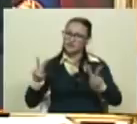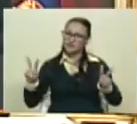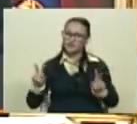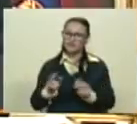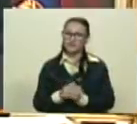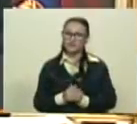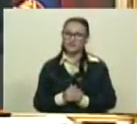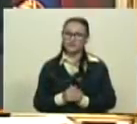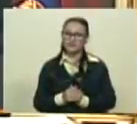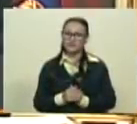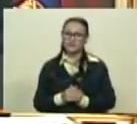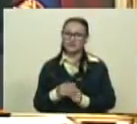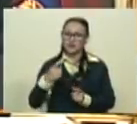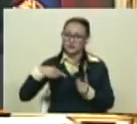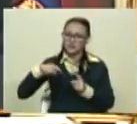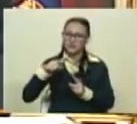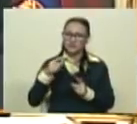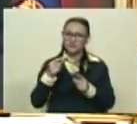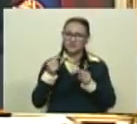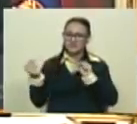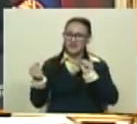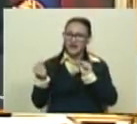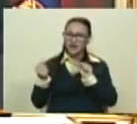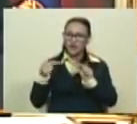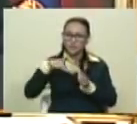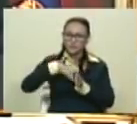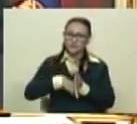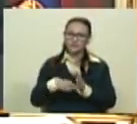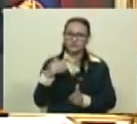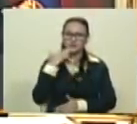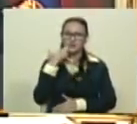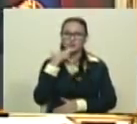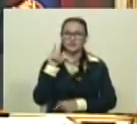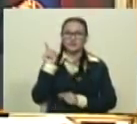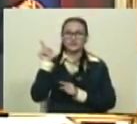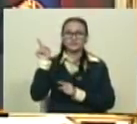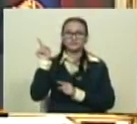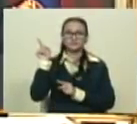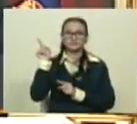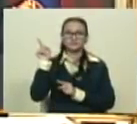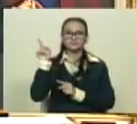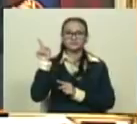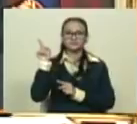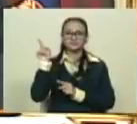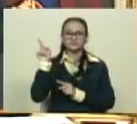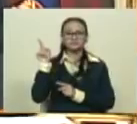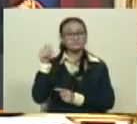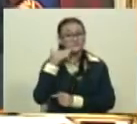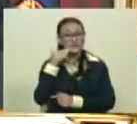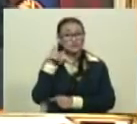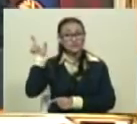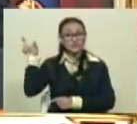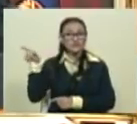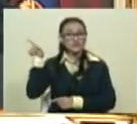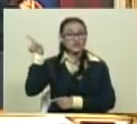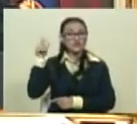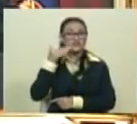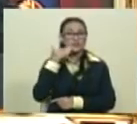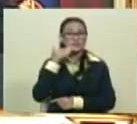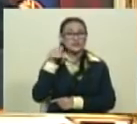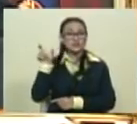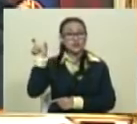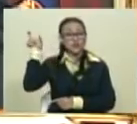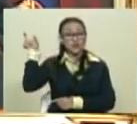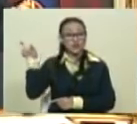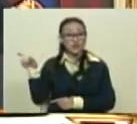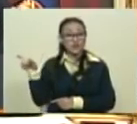Nosotros tenemos un diálogo profundo con los Estados Unidos. Pero cuando hablo de Estados Unidos, hablo de Estados Unidos, el